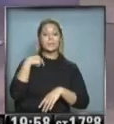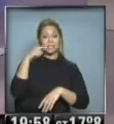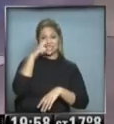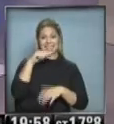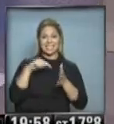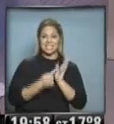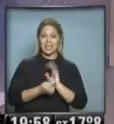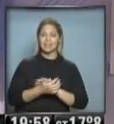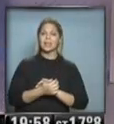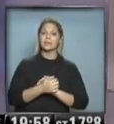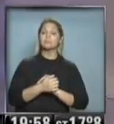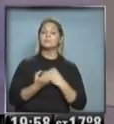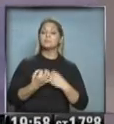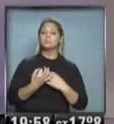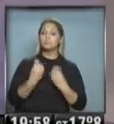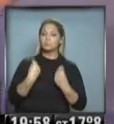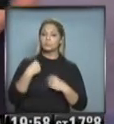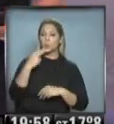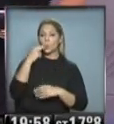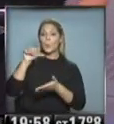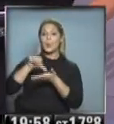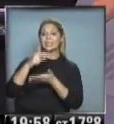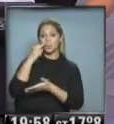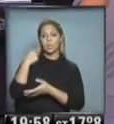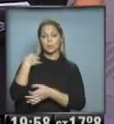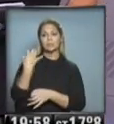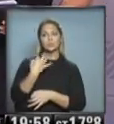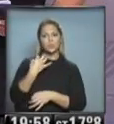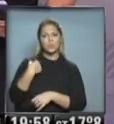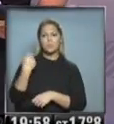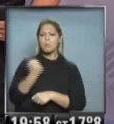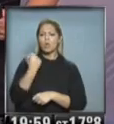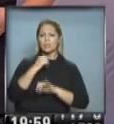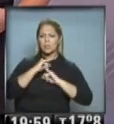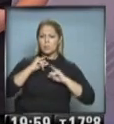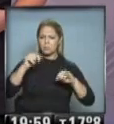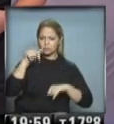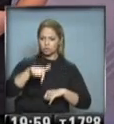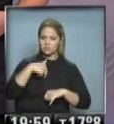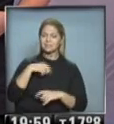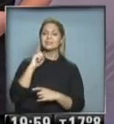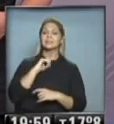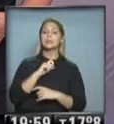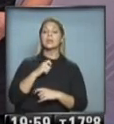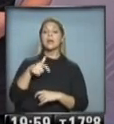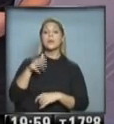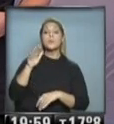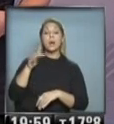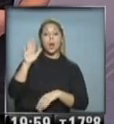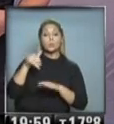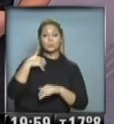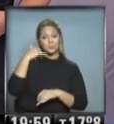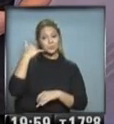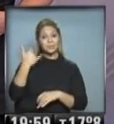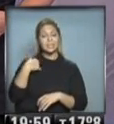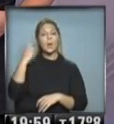de Visión 7. Por supuesto, Bolivia ocupará un buen espacio informativo en esta edición. Vamos a convocar ya mismo